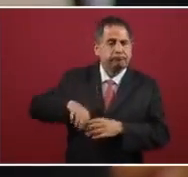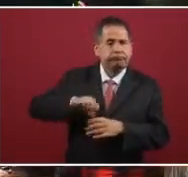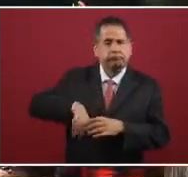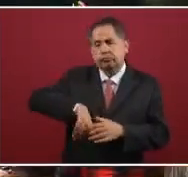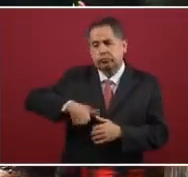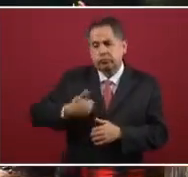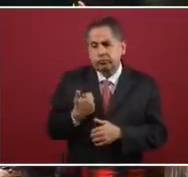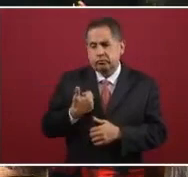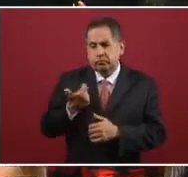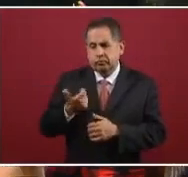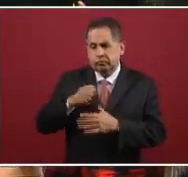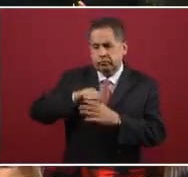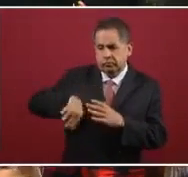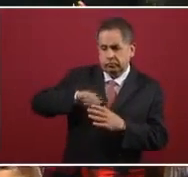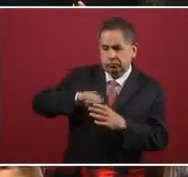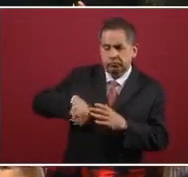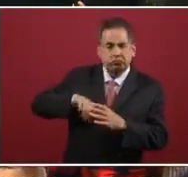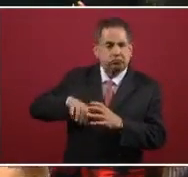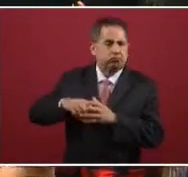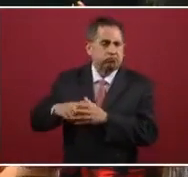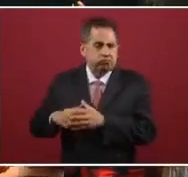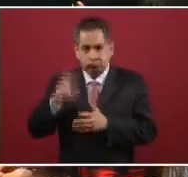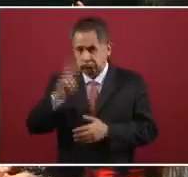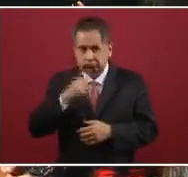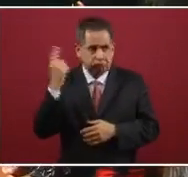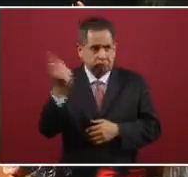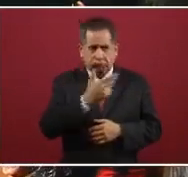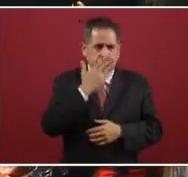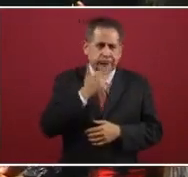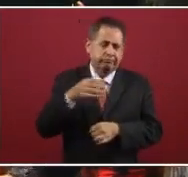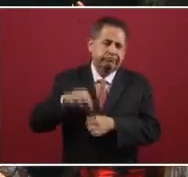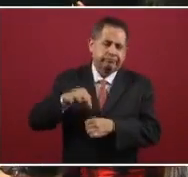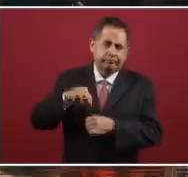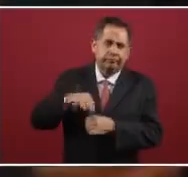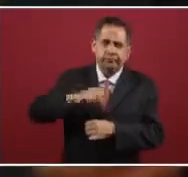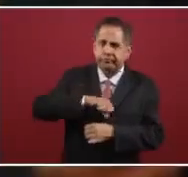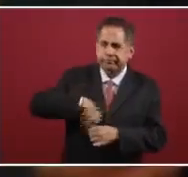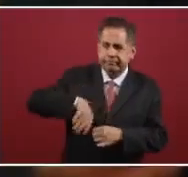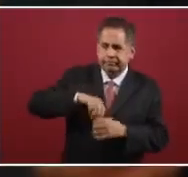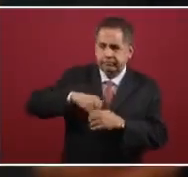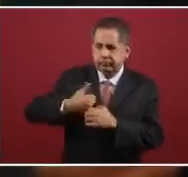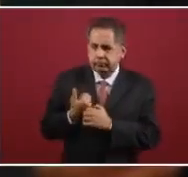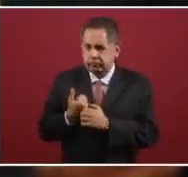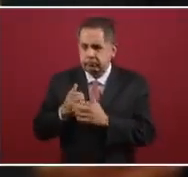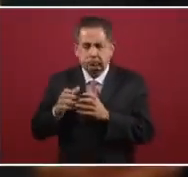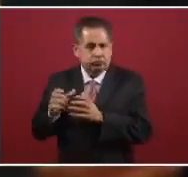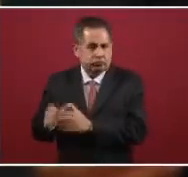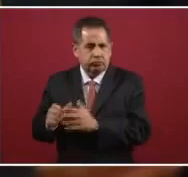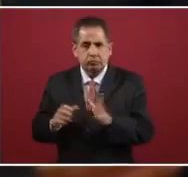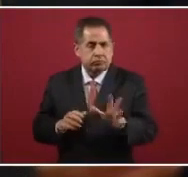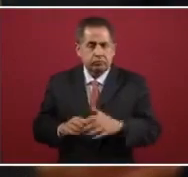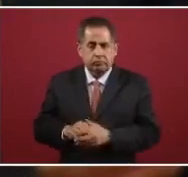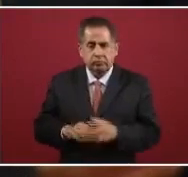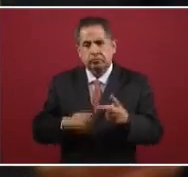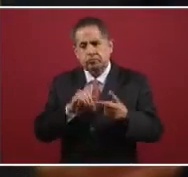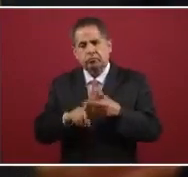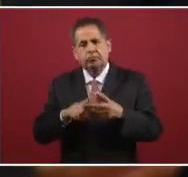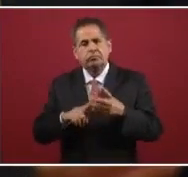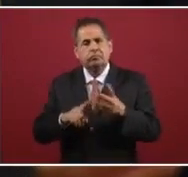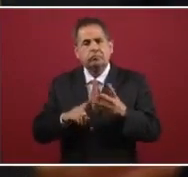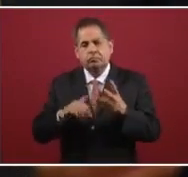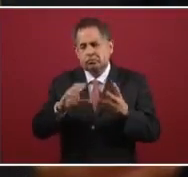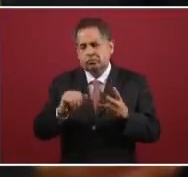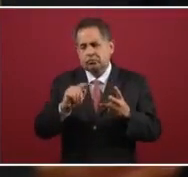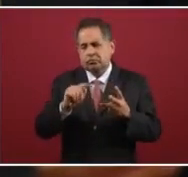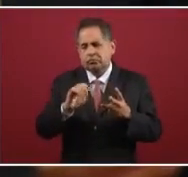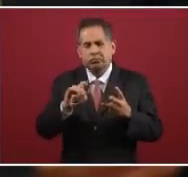que no se hace, que es muy pobre, la verdad, ¿no? Esas serían sobre el tema. Y si, presidente, preguntarle sobre lo de Cuatza, que es lamentable.